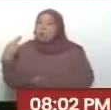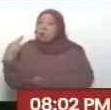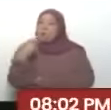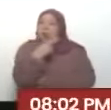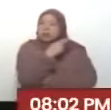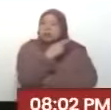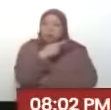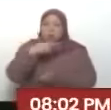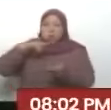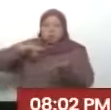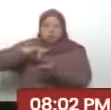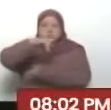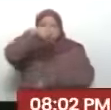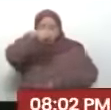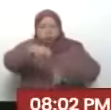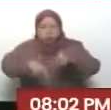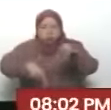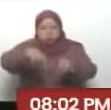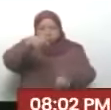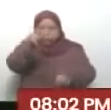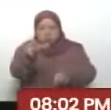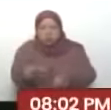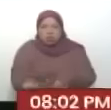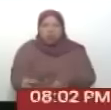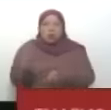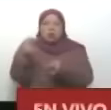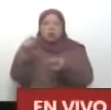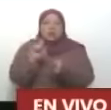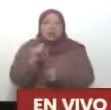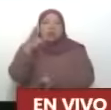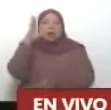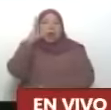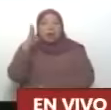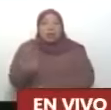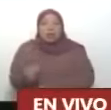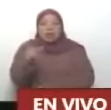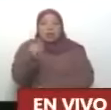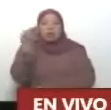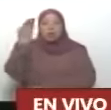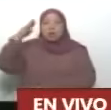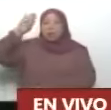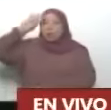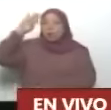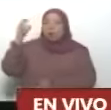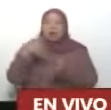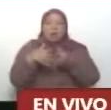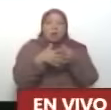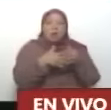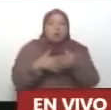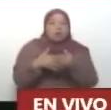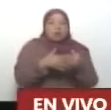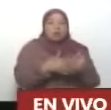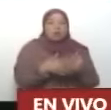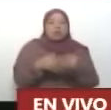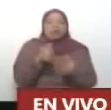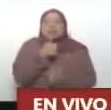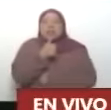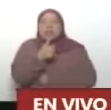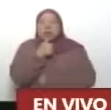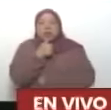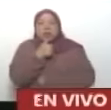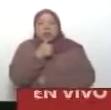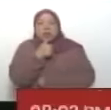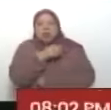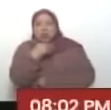el bombardeo y el asesinato en Afganistán durante 20 años? ¿Cuba o Estados Unidos? ¿Quién patrocinó el bombardeo y